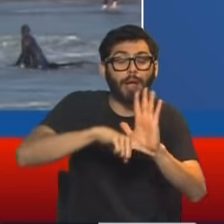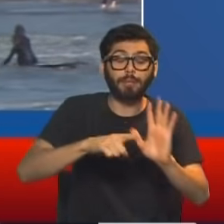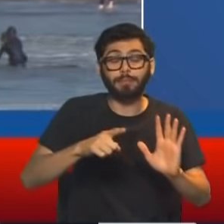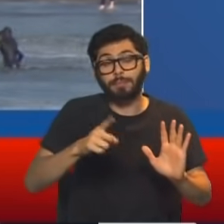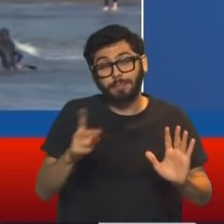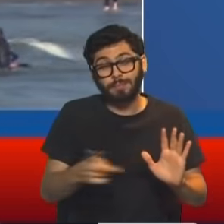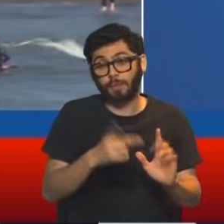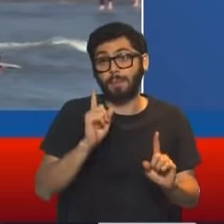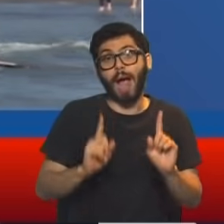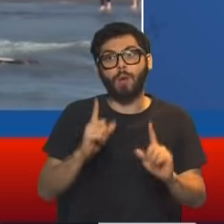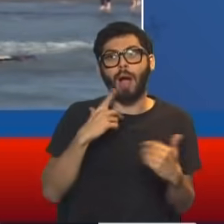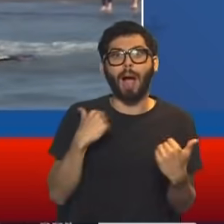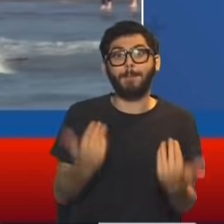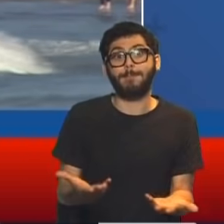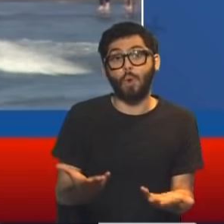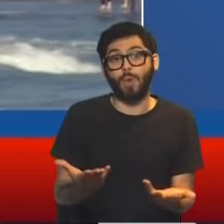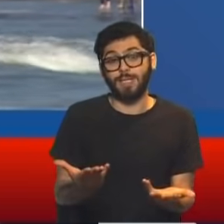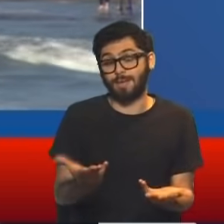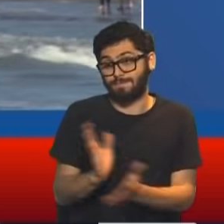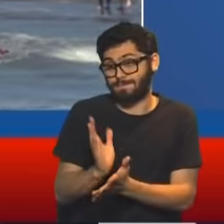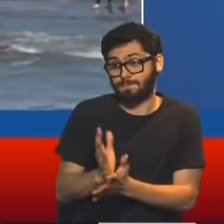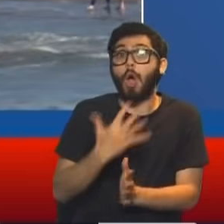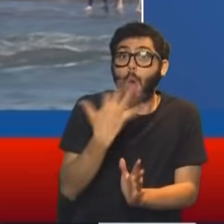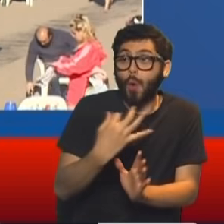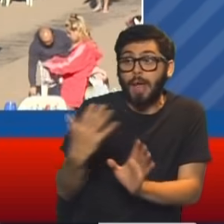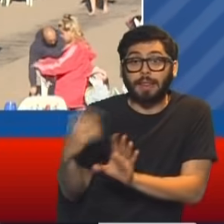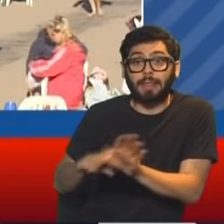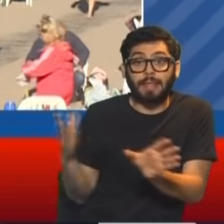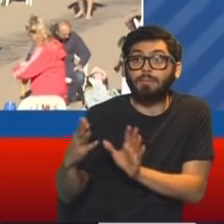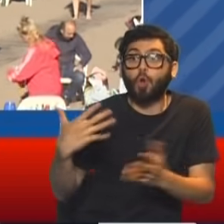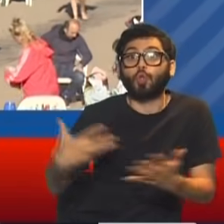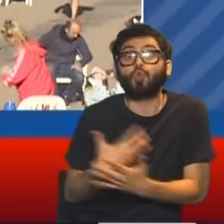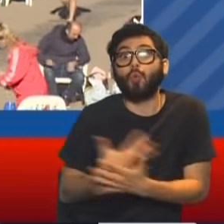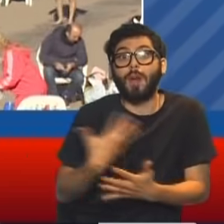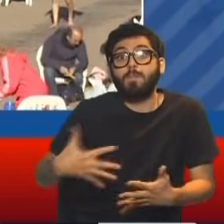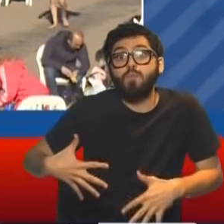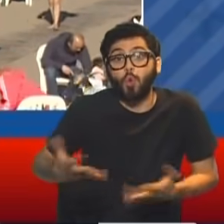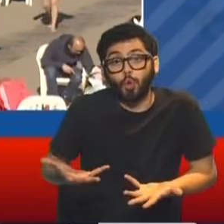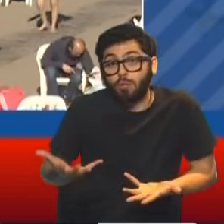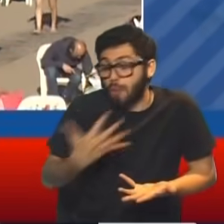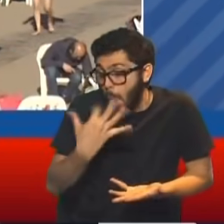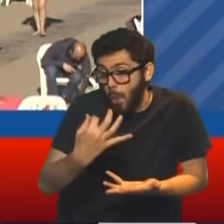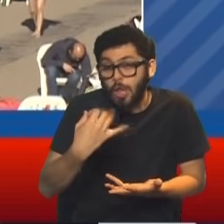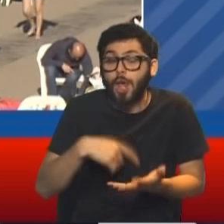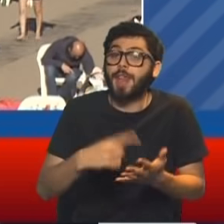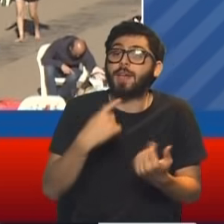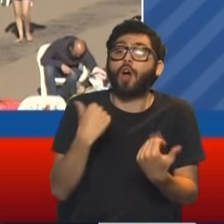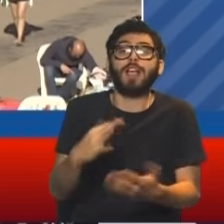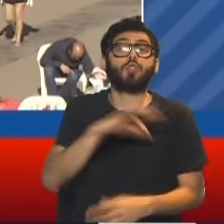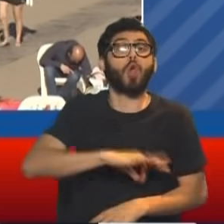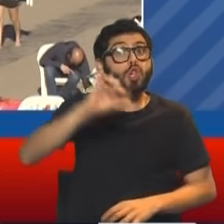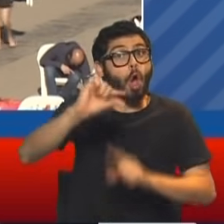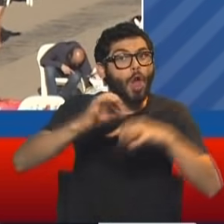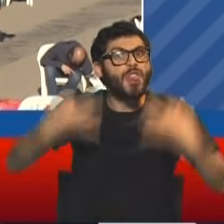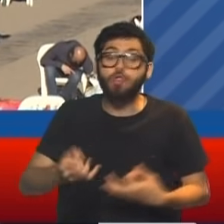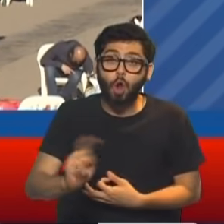el tiempo que, bueno, que es verdad que la pasaron muy, muy mal. Sí. y entonces no ofrecen un salario digno. Pero incluso